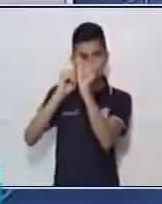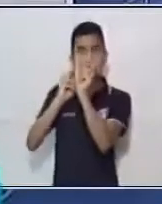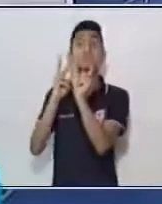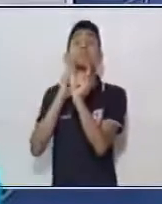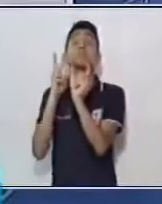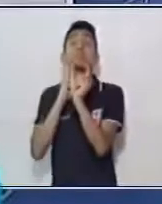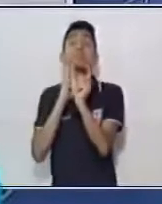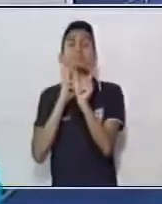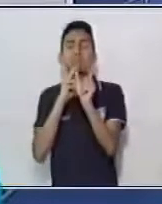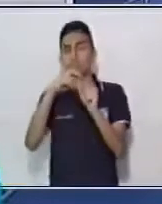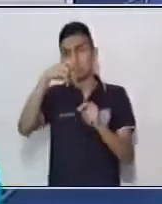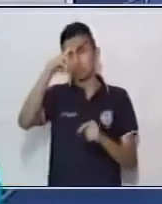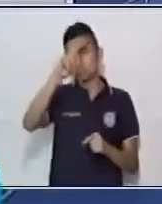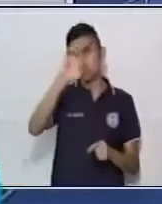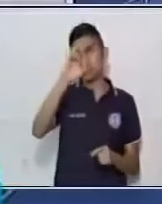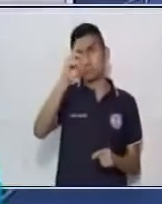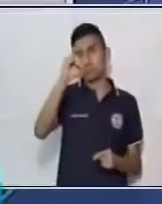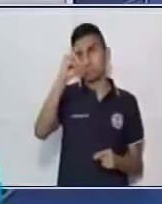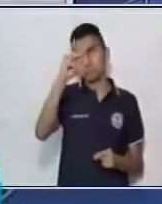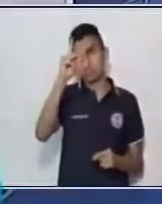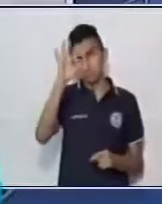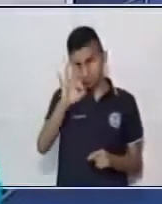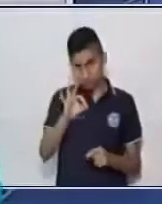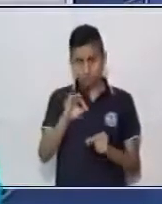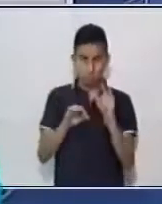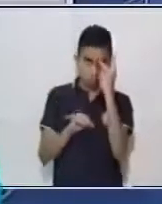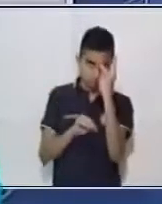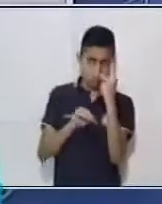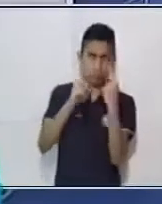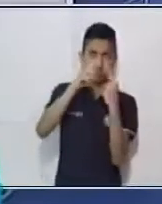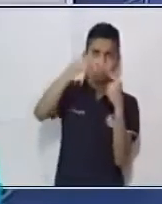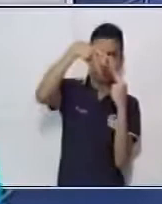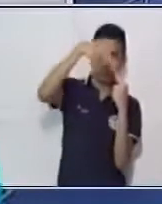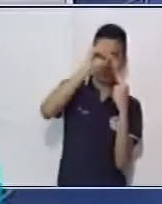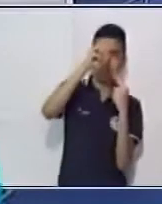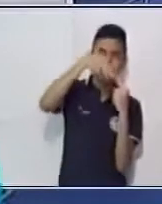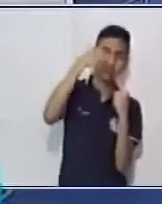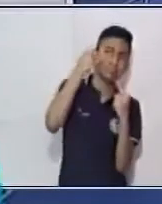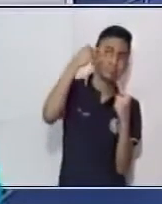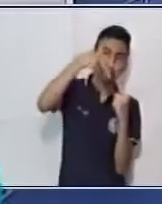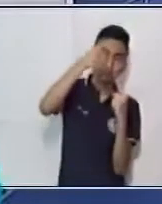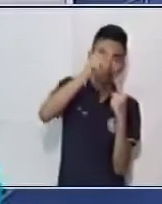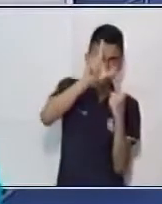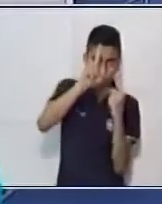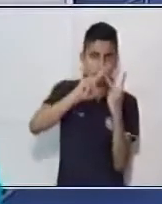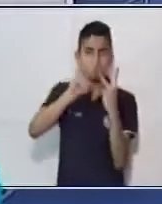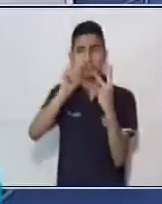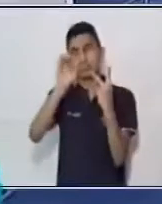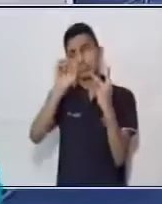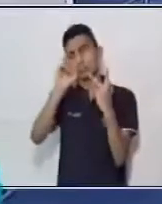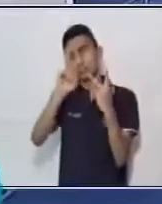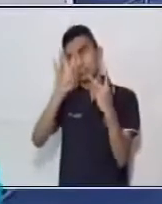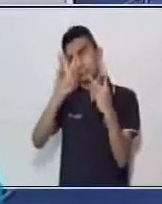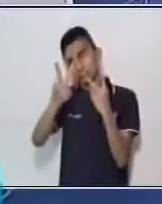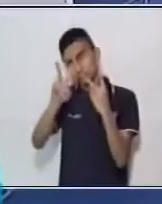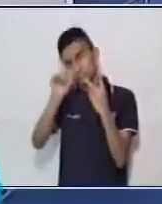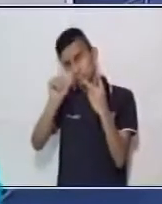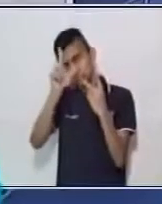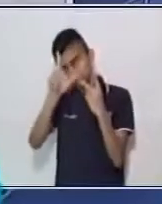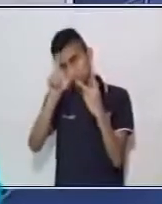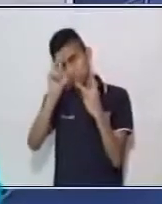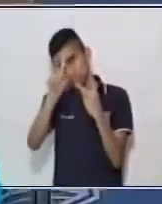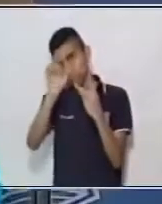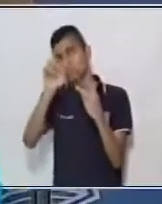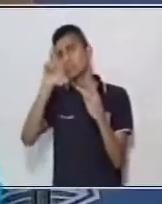predicados que podemos nosotros utilizar, el nominal y el verbal. ¿Cuál es la diferencia de ellos? Es sencilla. Por